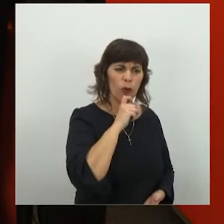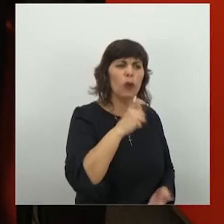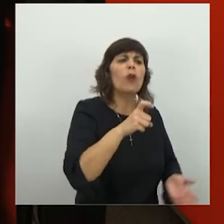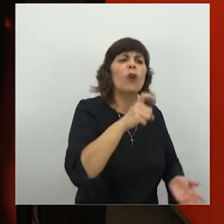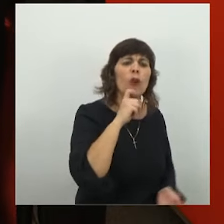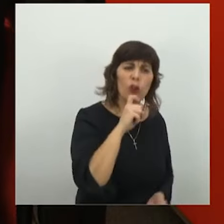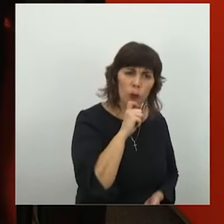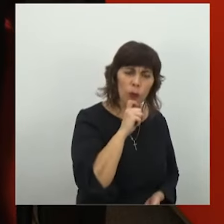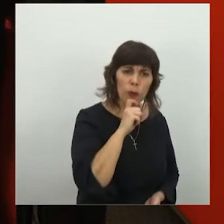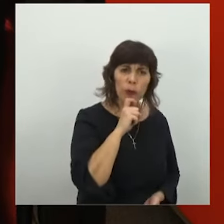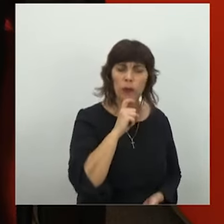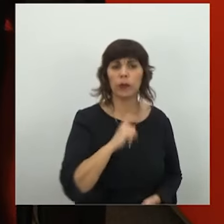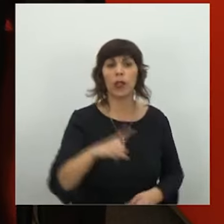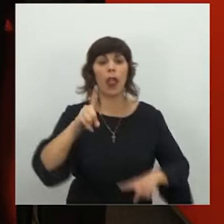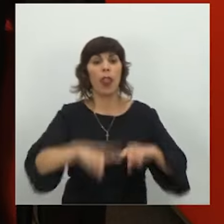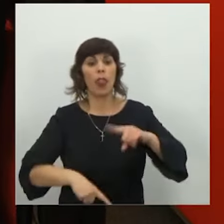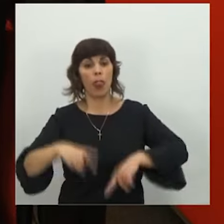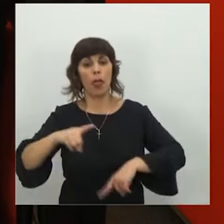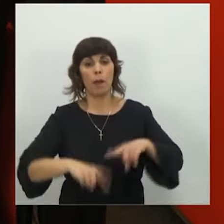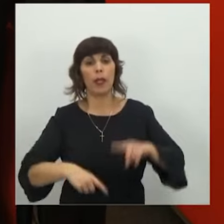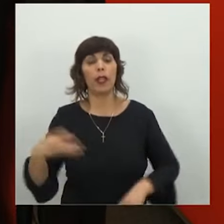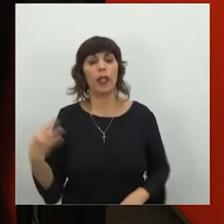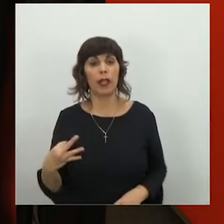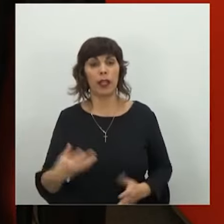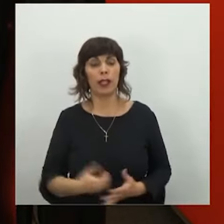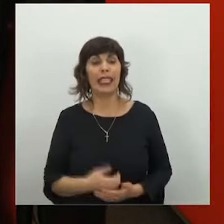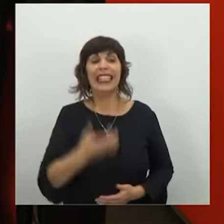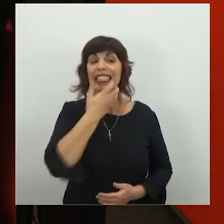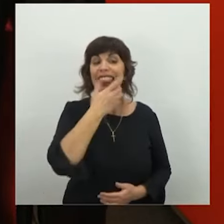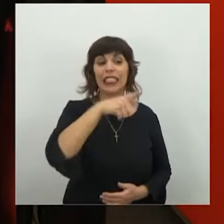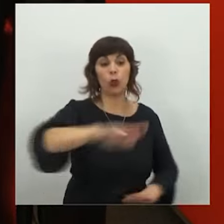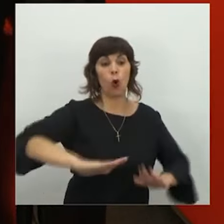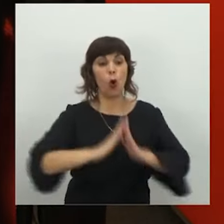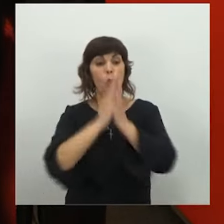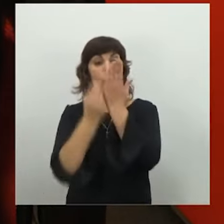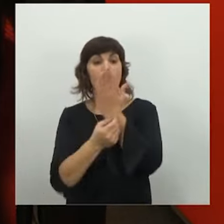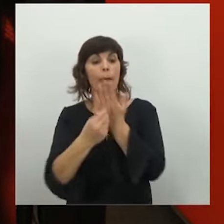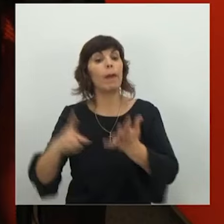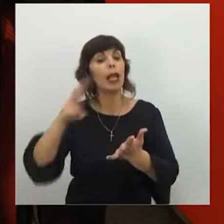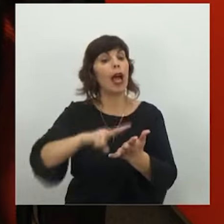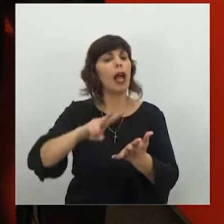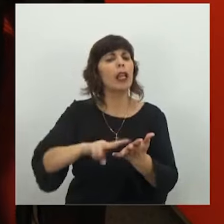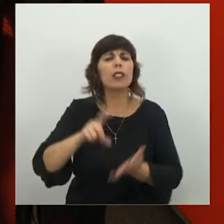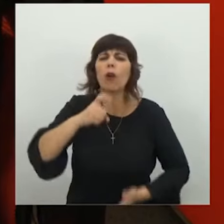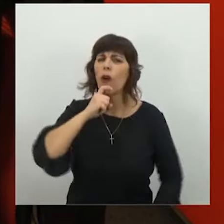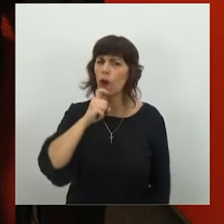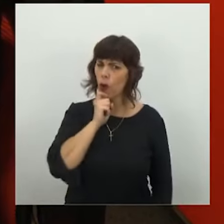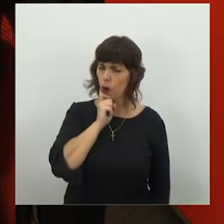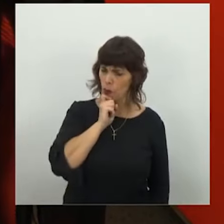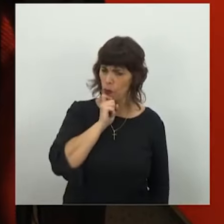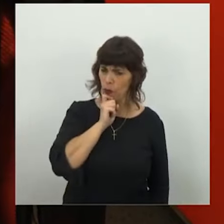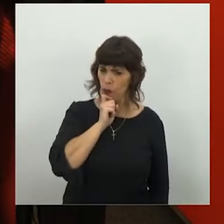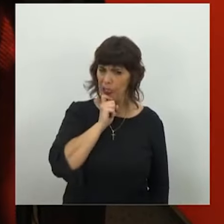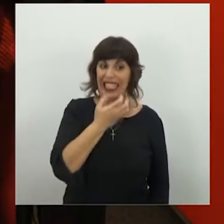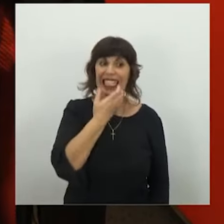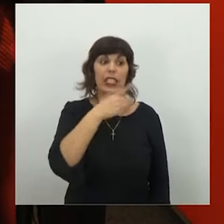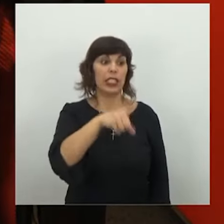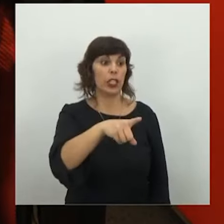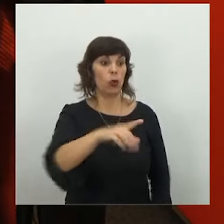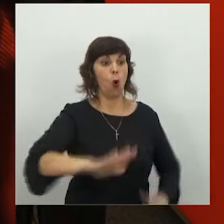oyente? Depende mucho para tu vida cómo lees la Biblia. Si la lees como un libro